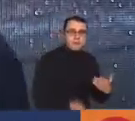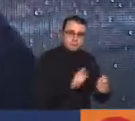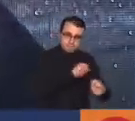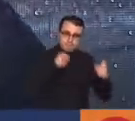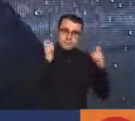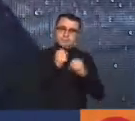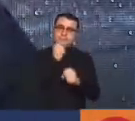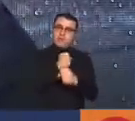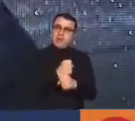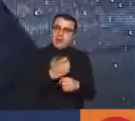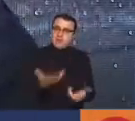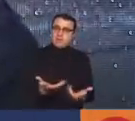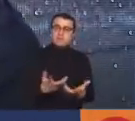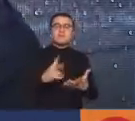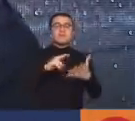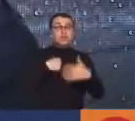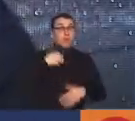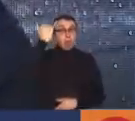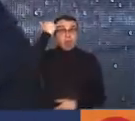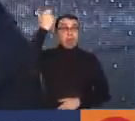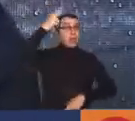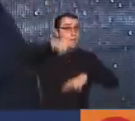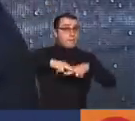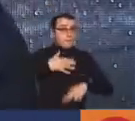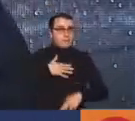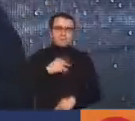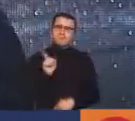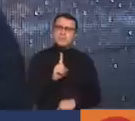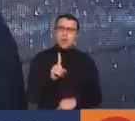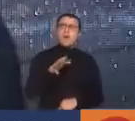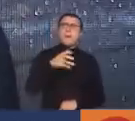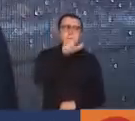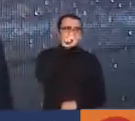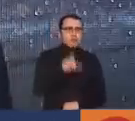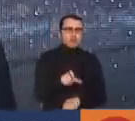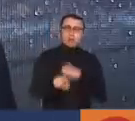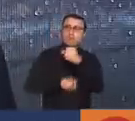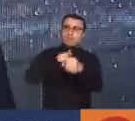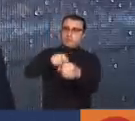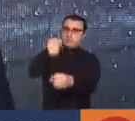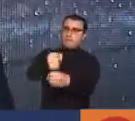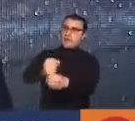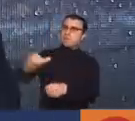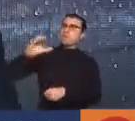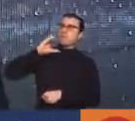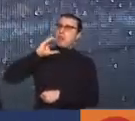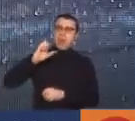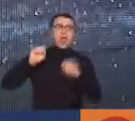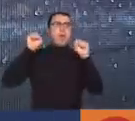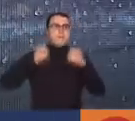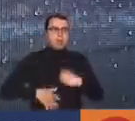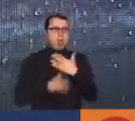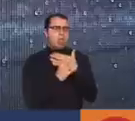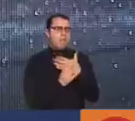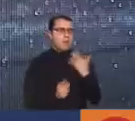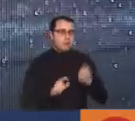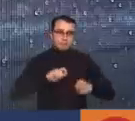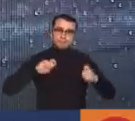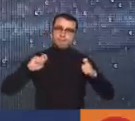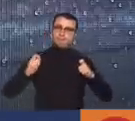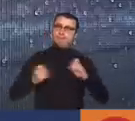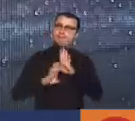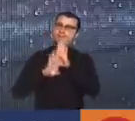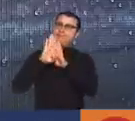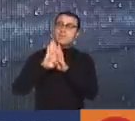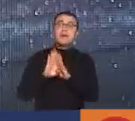puede trabajar, las posibilidades de salir de la pobreza se van construyendo. Pero poder trabajar,